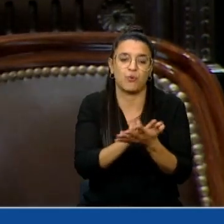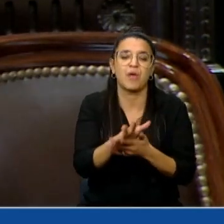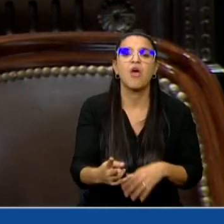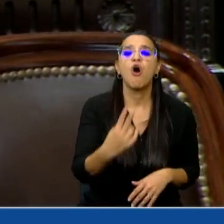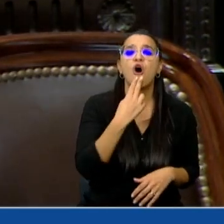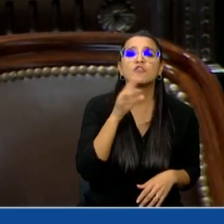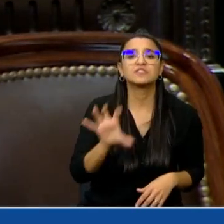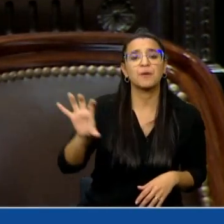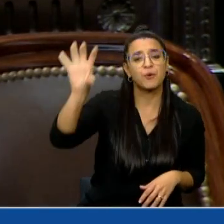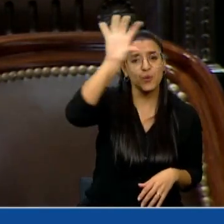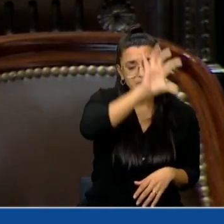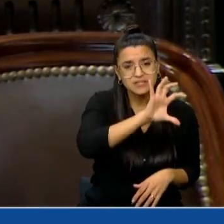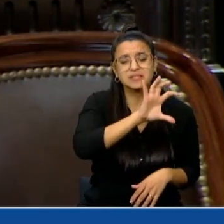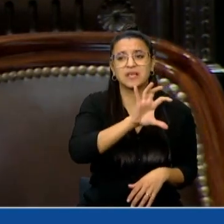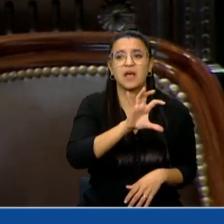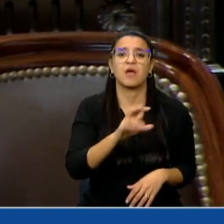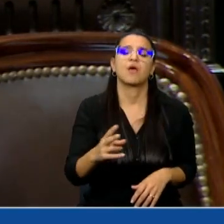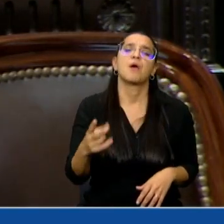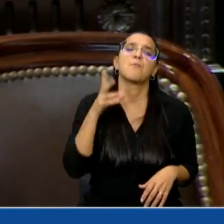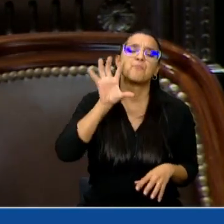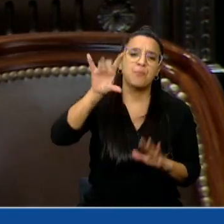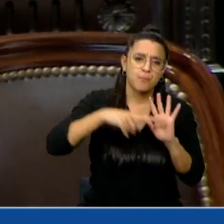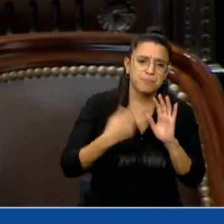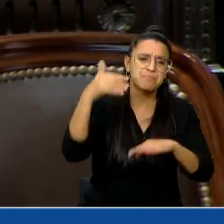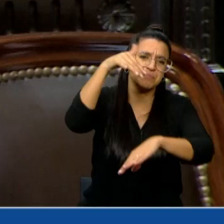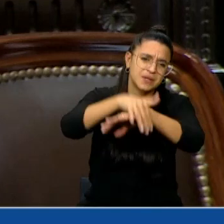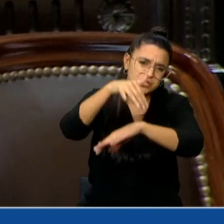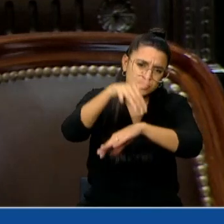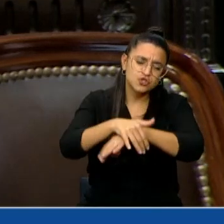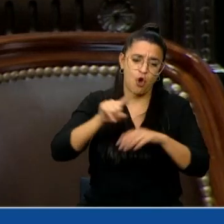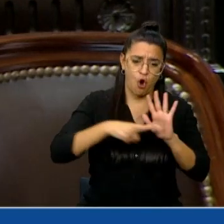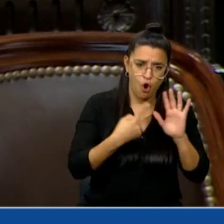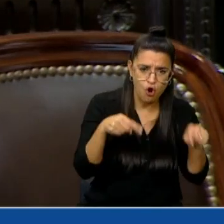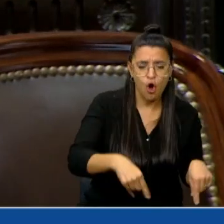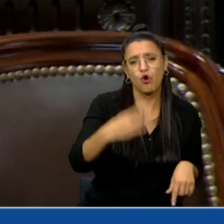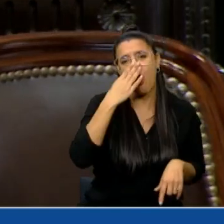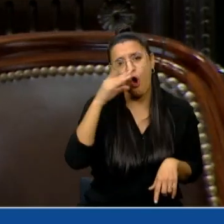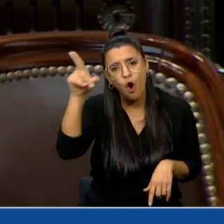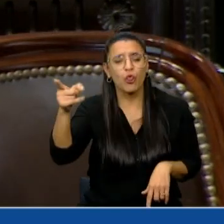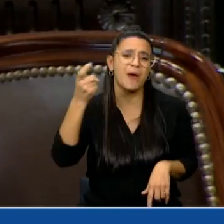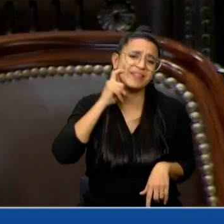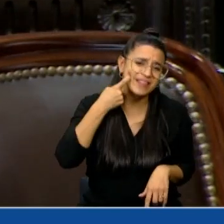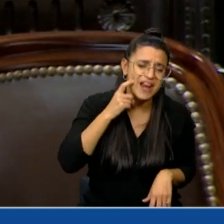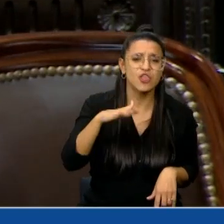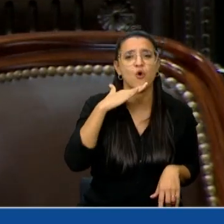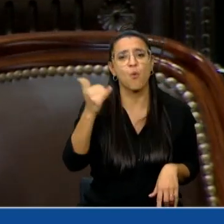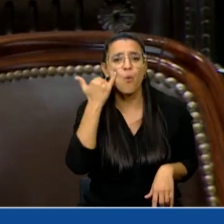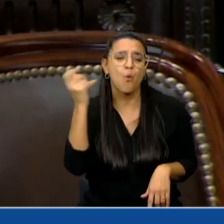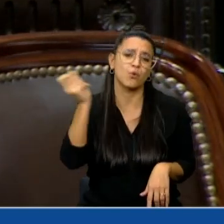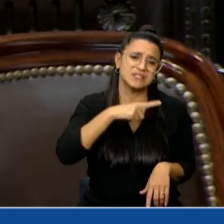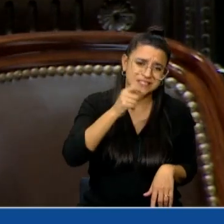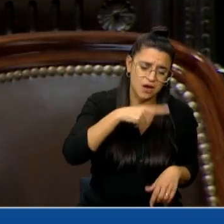11 provincias de provincia de Buenos Aires, de Misiones, de Cava, de Córdoba, de Entre Ríos, de Jujuy,